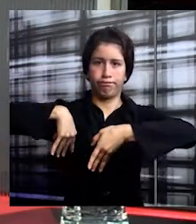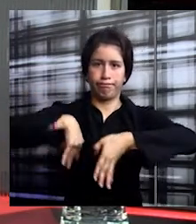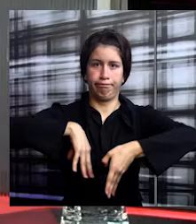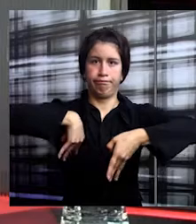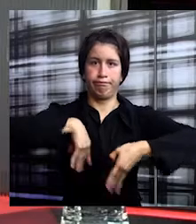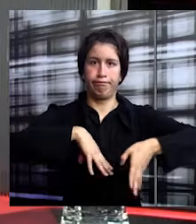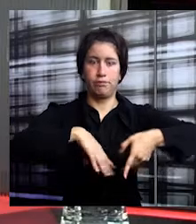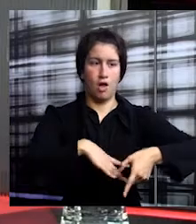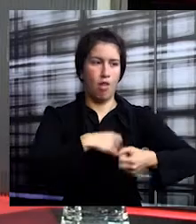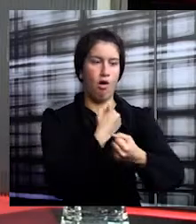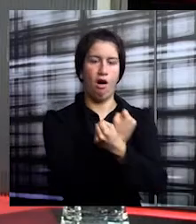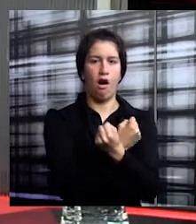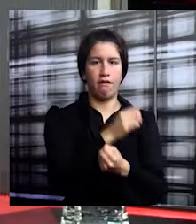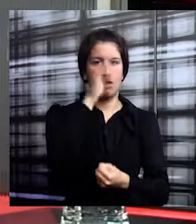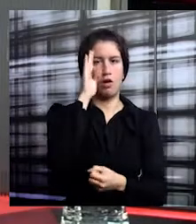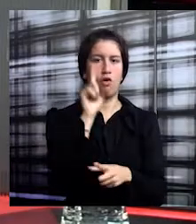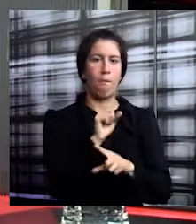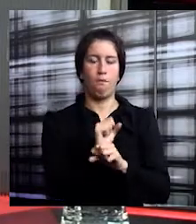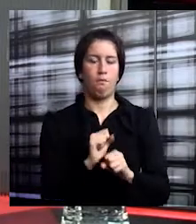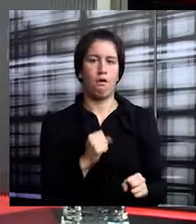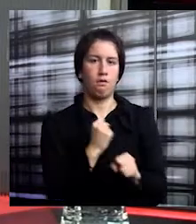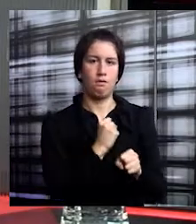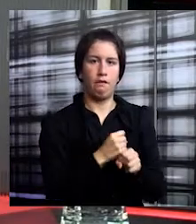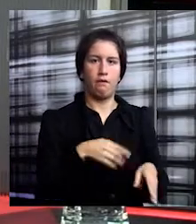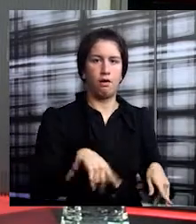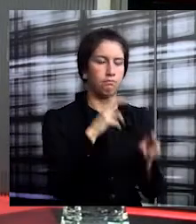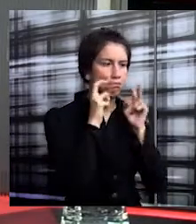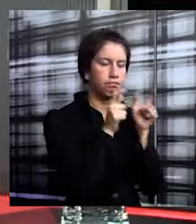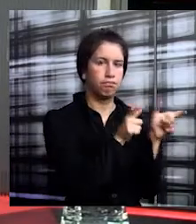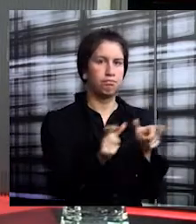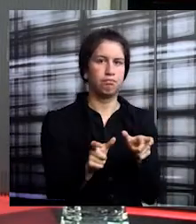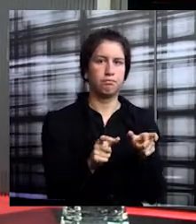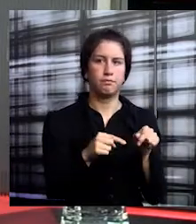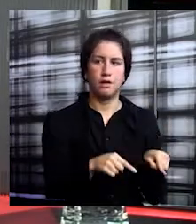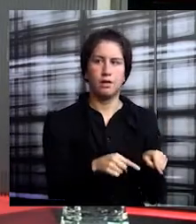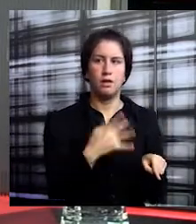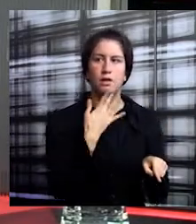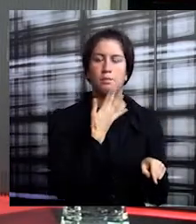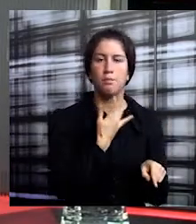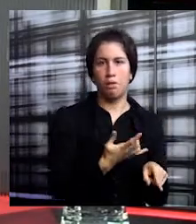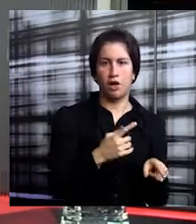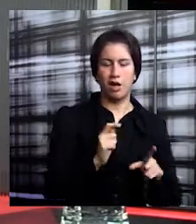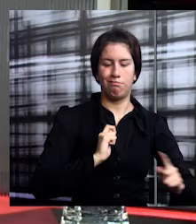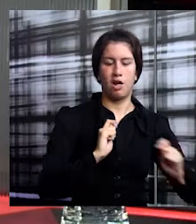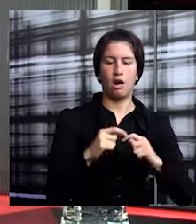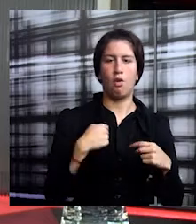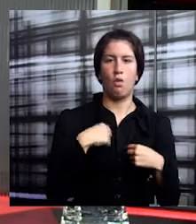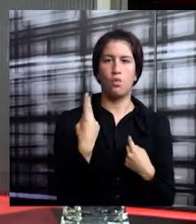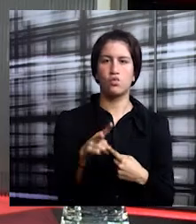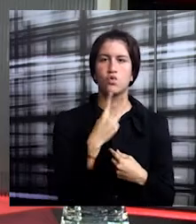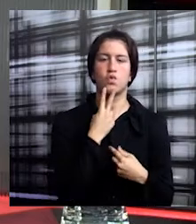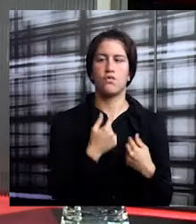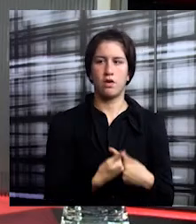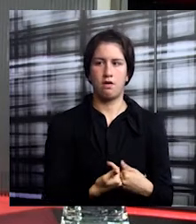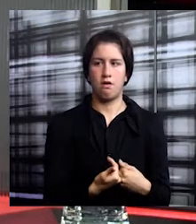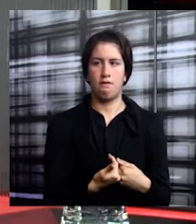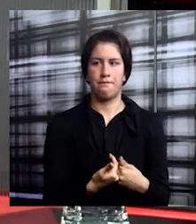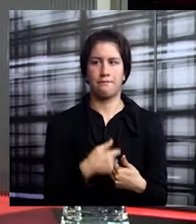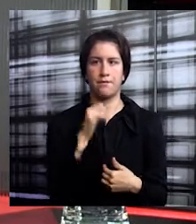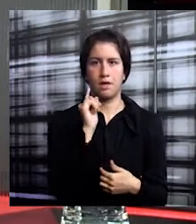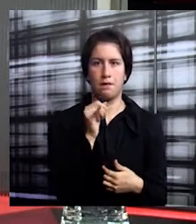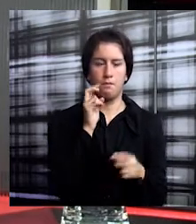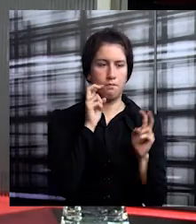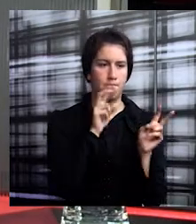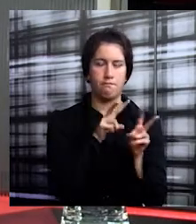actuar, porque solo lo pueden hacer ante el evento que esté en riesgo su vida. Si se descuelga alguien de esa marcha pacífica